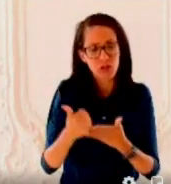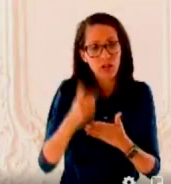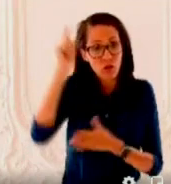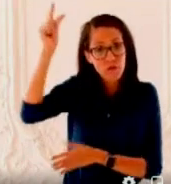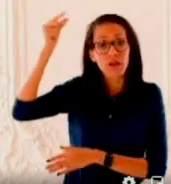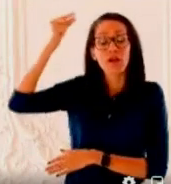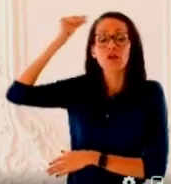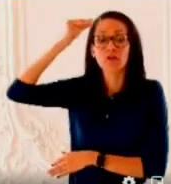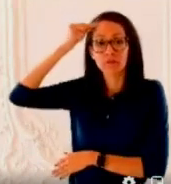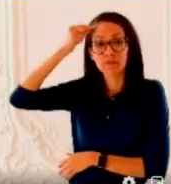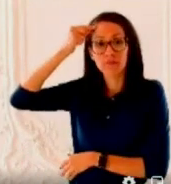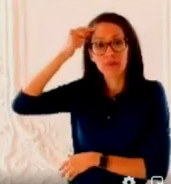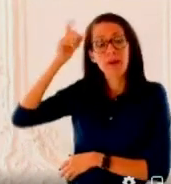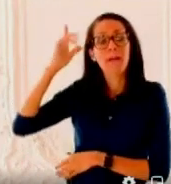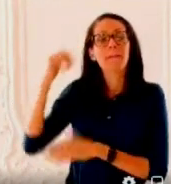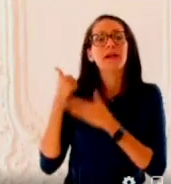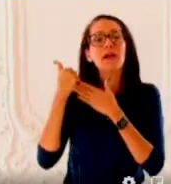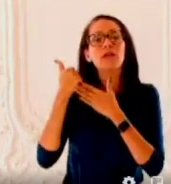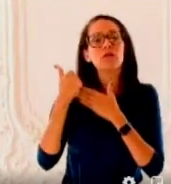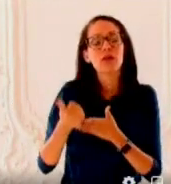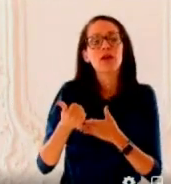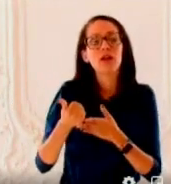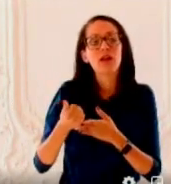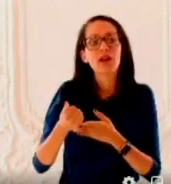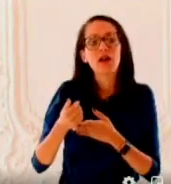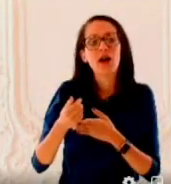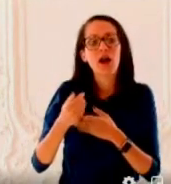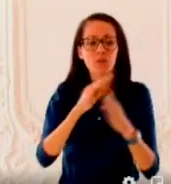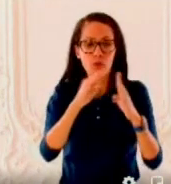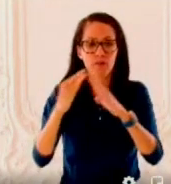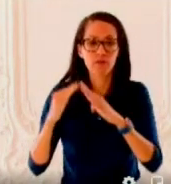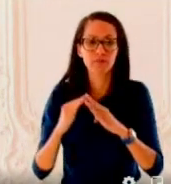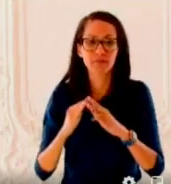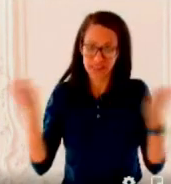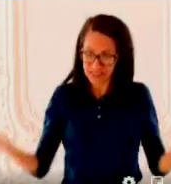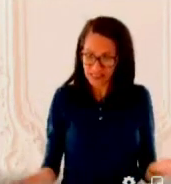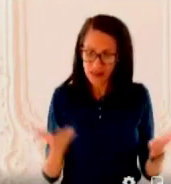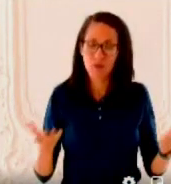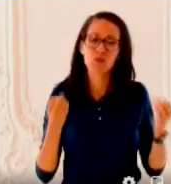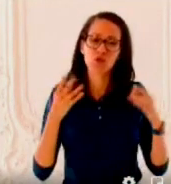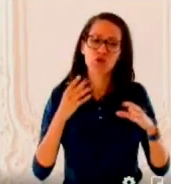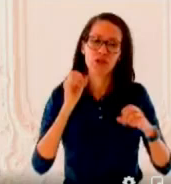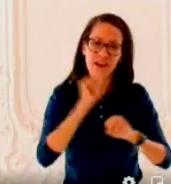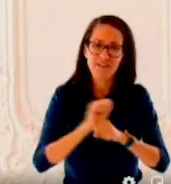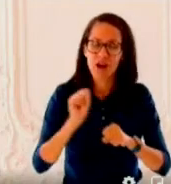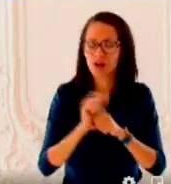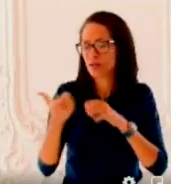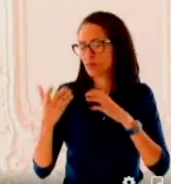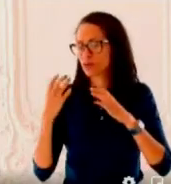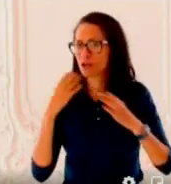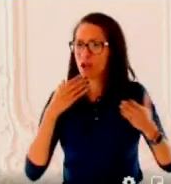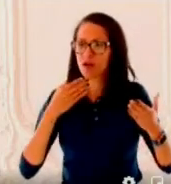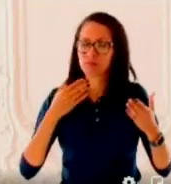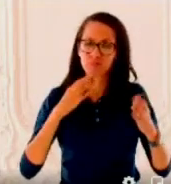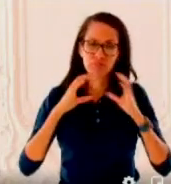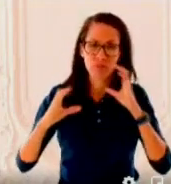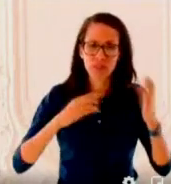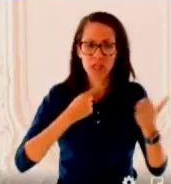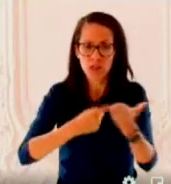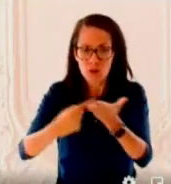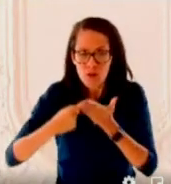gobierno, para ayudar al pueblo? Aquí hay mucho trabajo, aquí hay muchas conversaciones, muchas